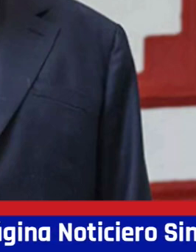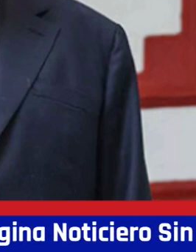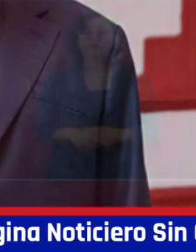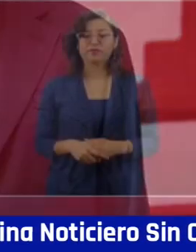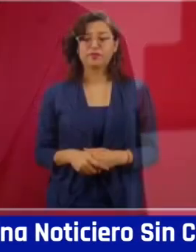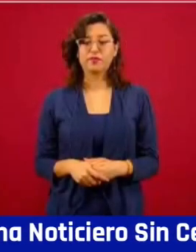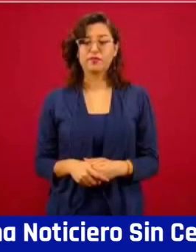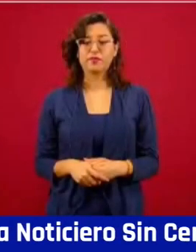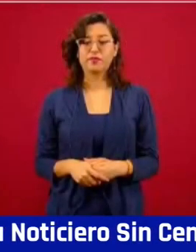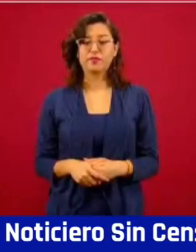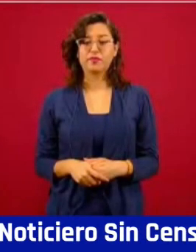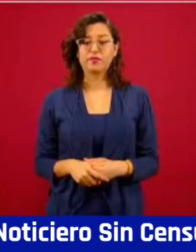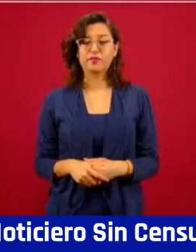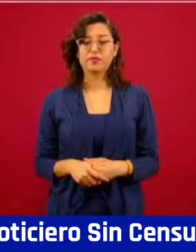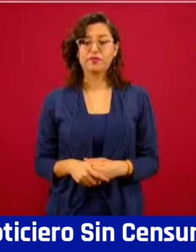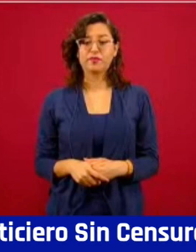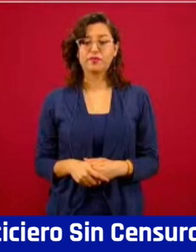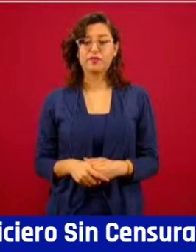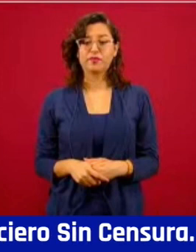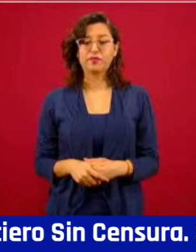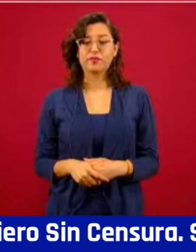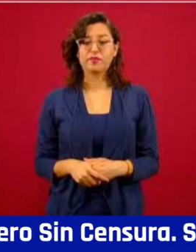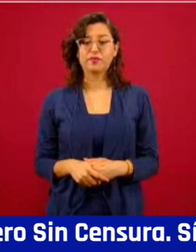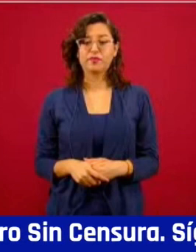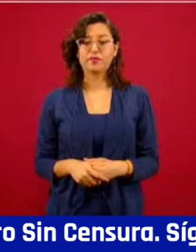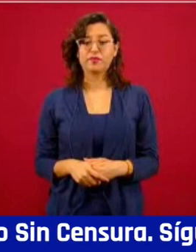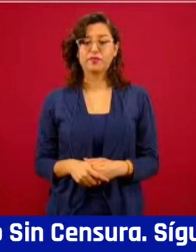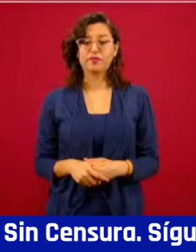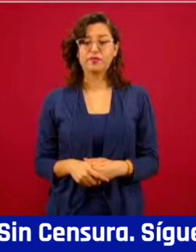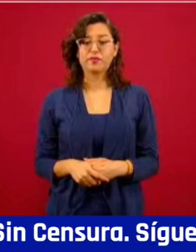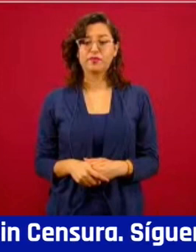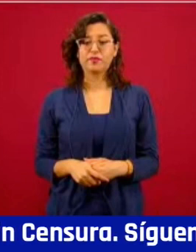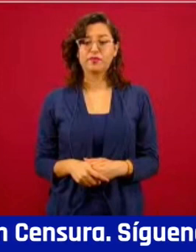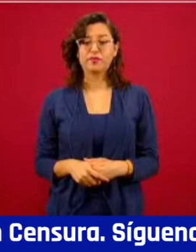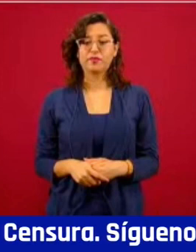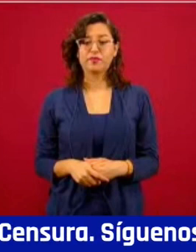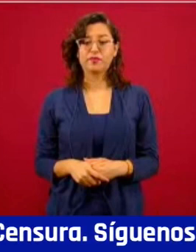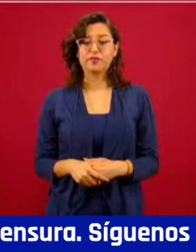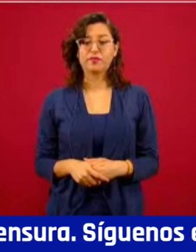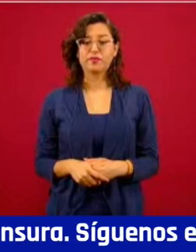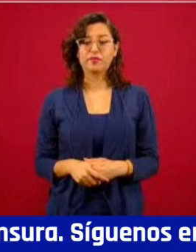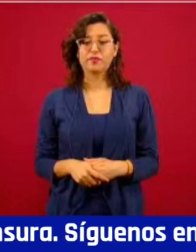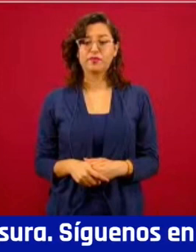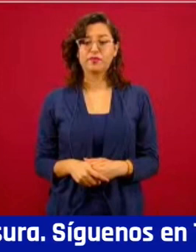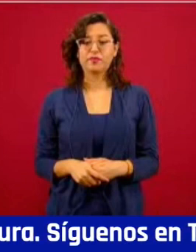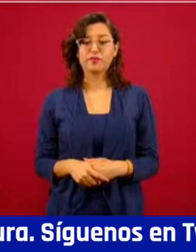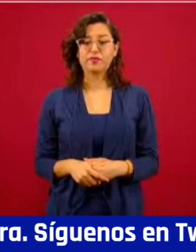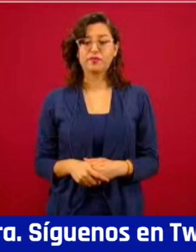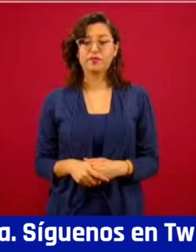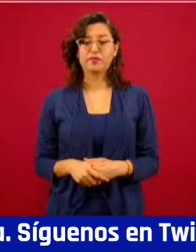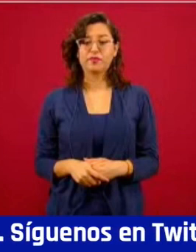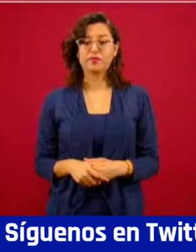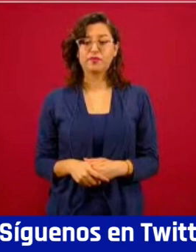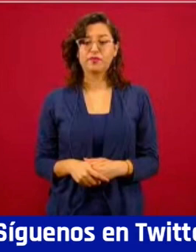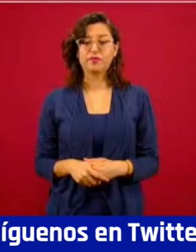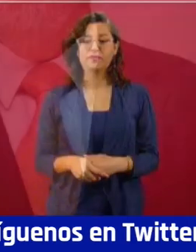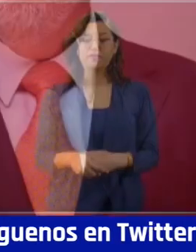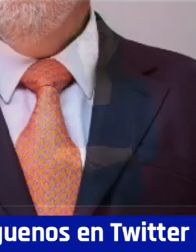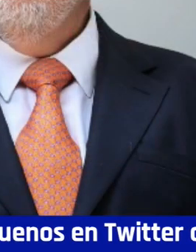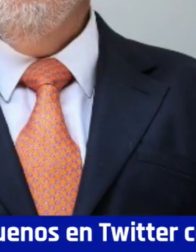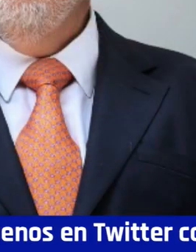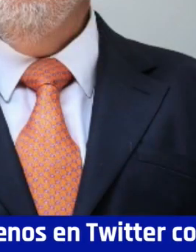Apenas el jueves pasado, ante el juez del Centro de Justicia Penal Federal en el Reclusorio Norte, José Rivas González, sin embargo, el viernes siguiente